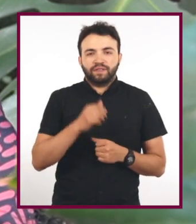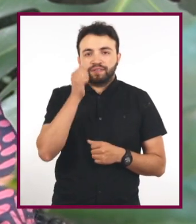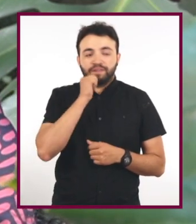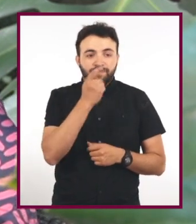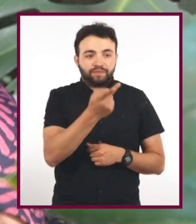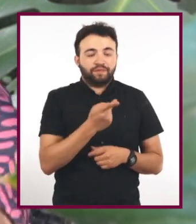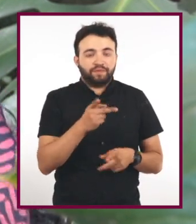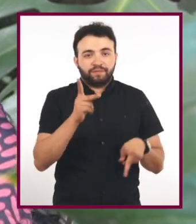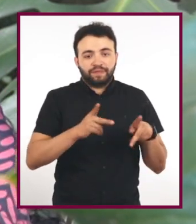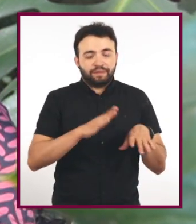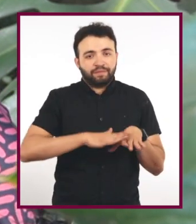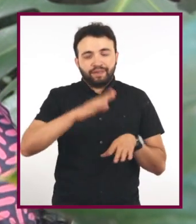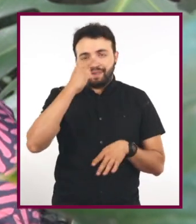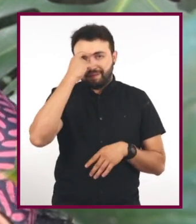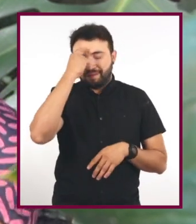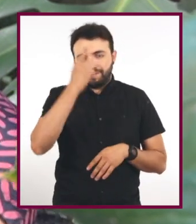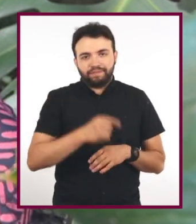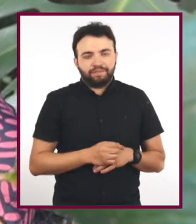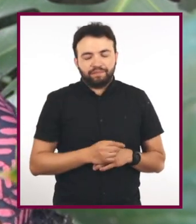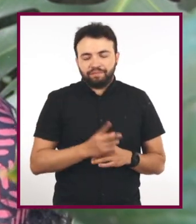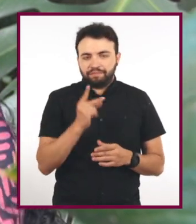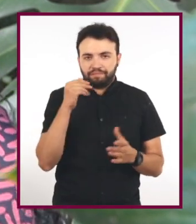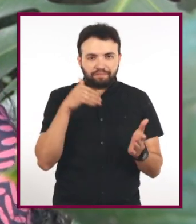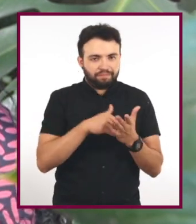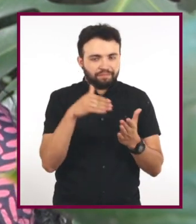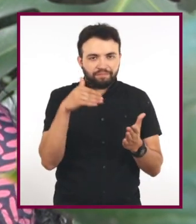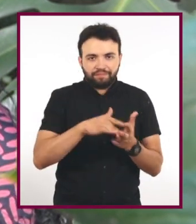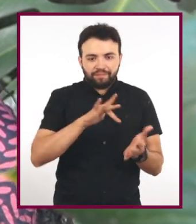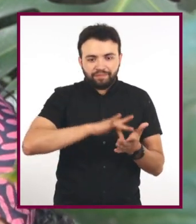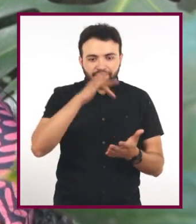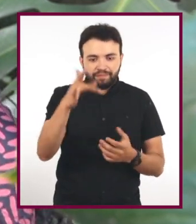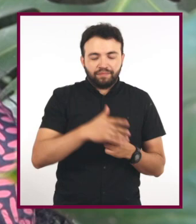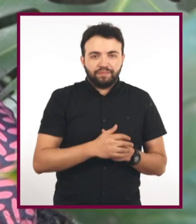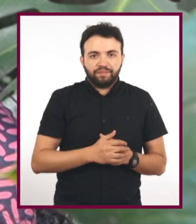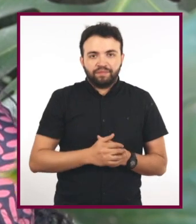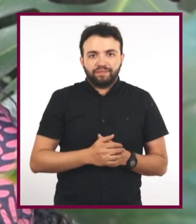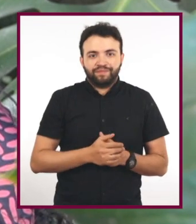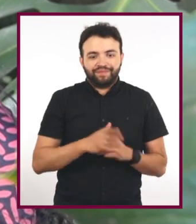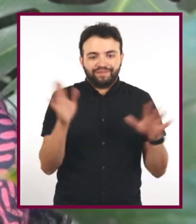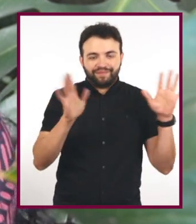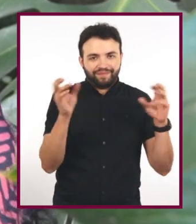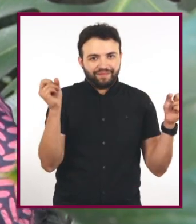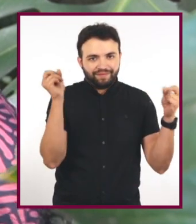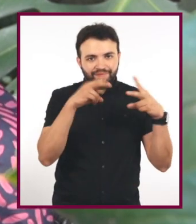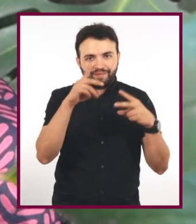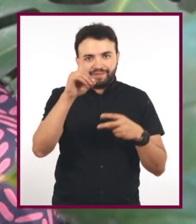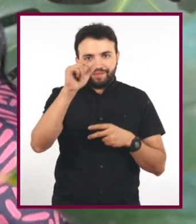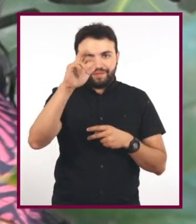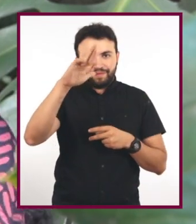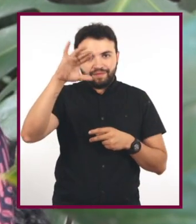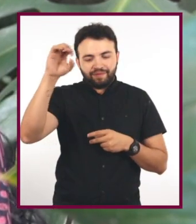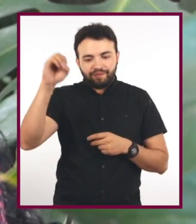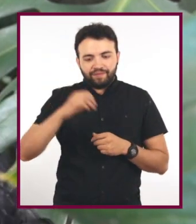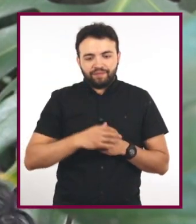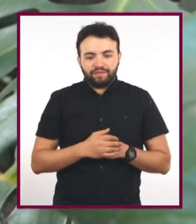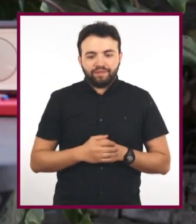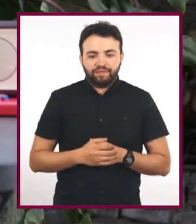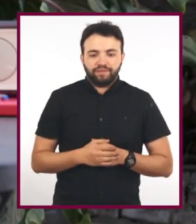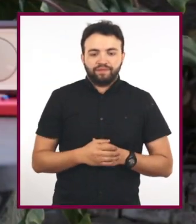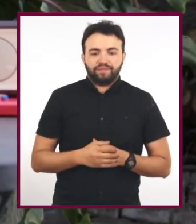Ay, todo es más fácil cuando lo platico contigo. Mil gracias. Bueno, nos vemos,